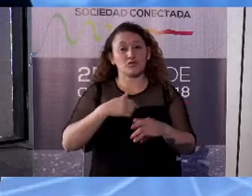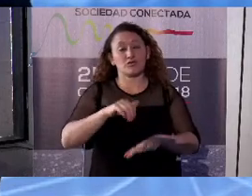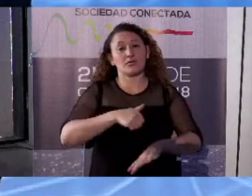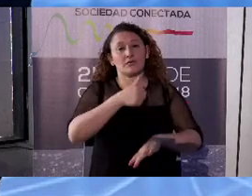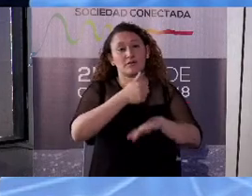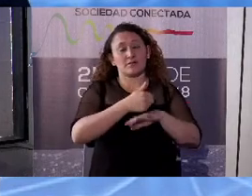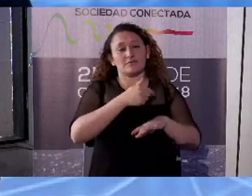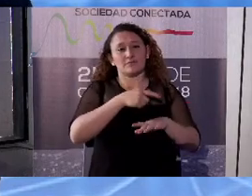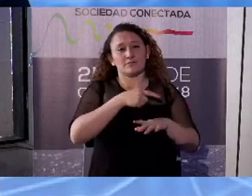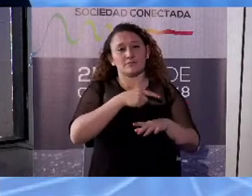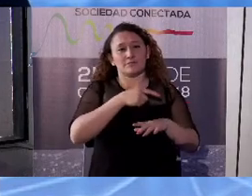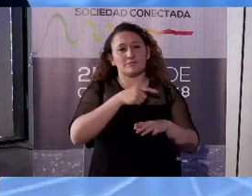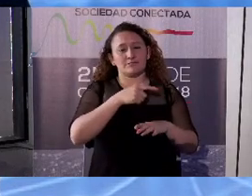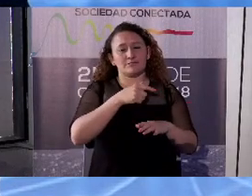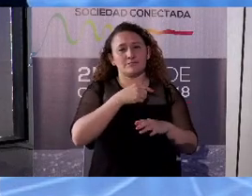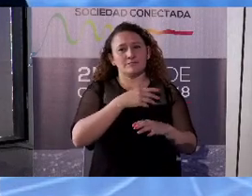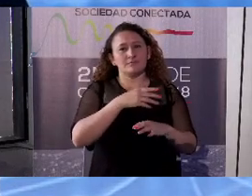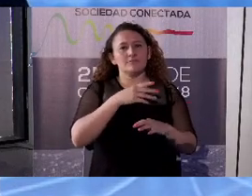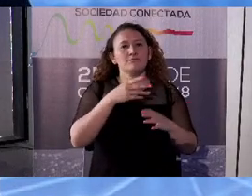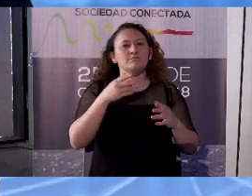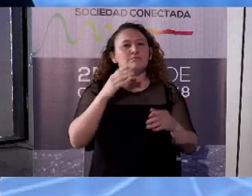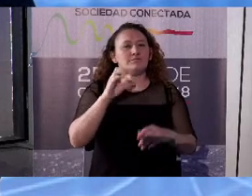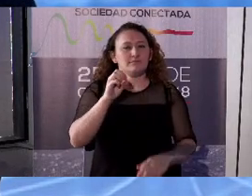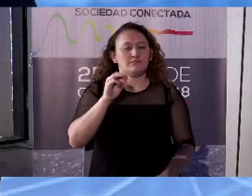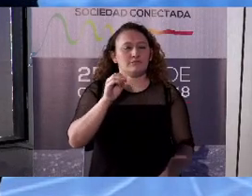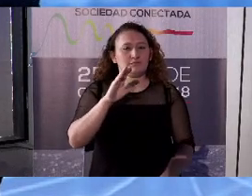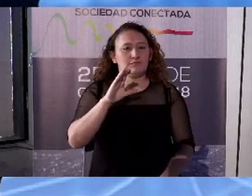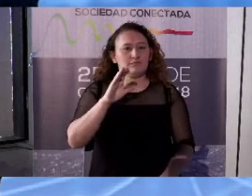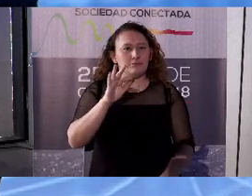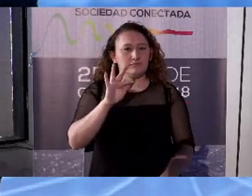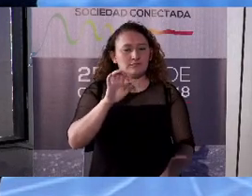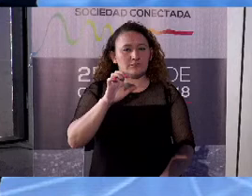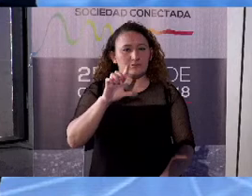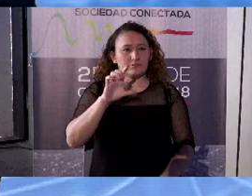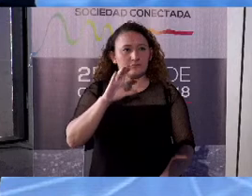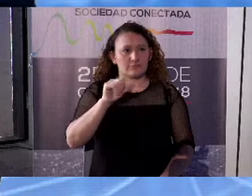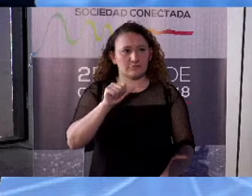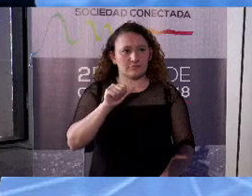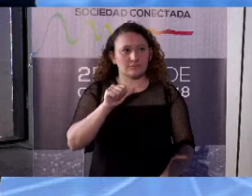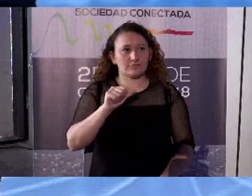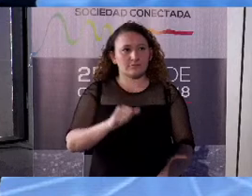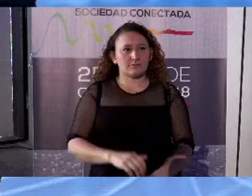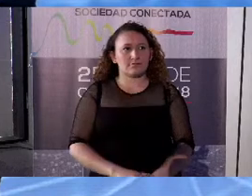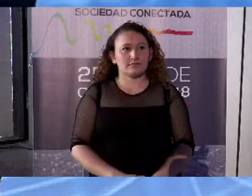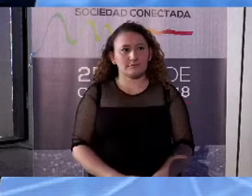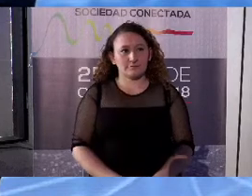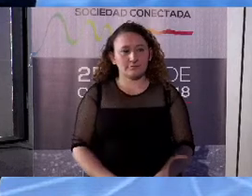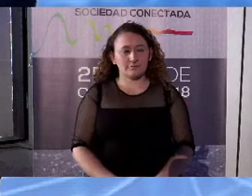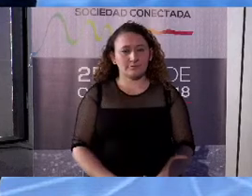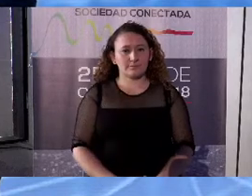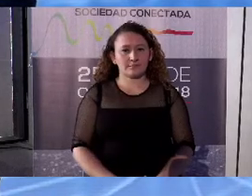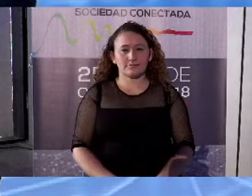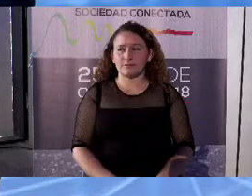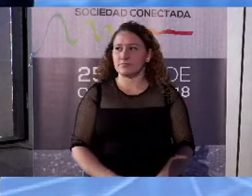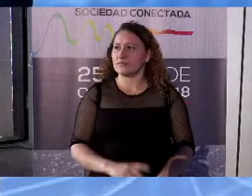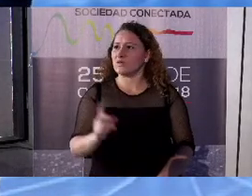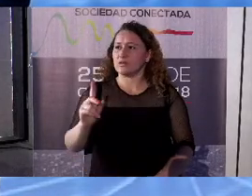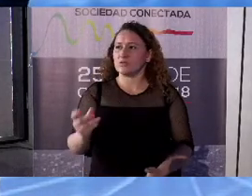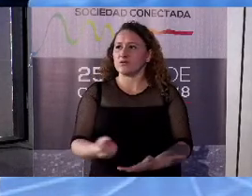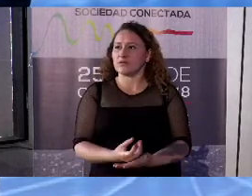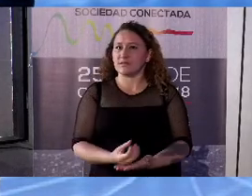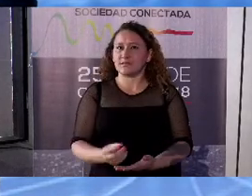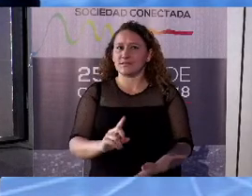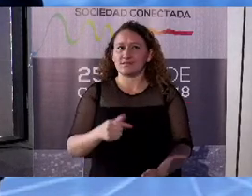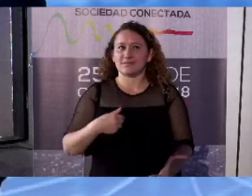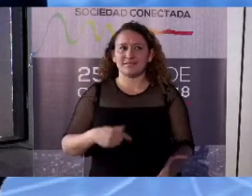telca cont telca es la comisión técnica regional para e no Esa no es la presentación